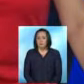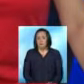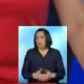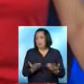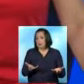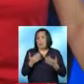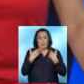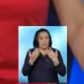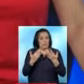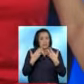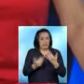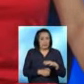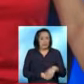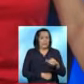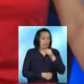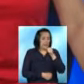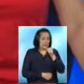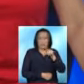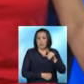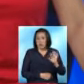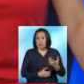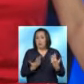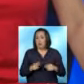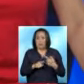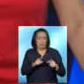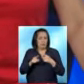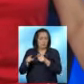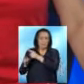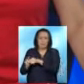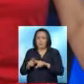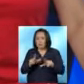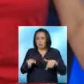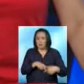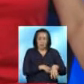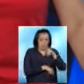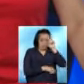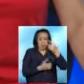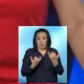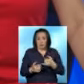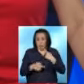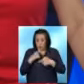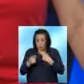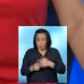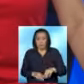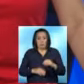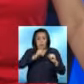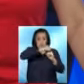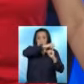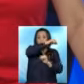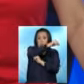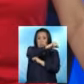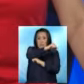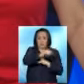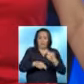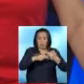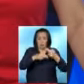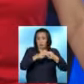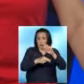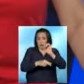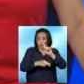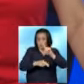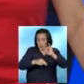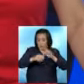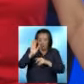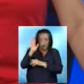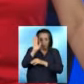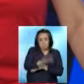Bien, agradecemos a Leonardo Cabrera por esta información. Seguimos en distintas partes del país, pero ahora les contamos que tras la caída del puente Solidaridad, conocido como puente